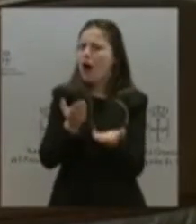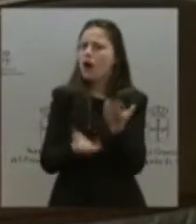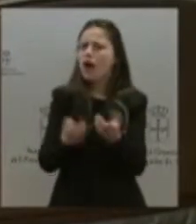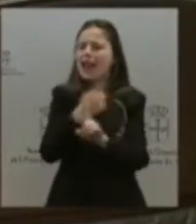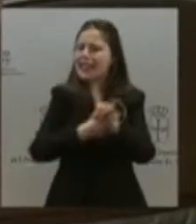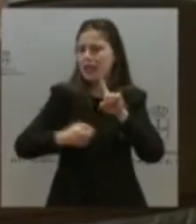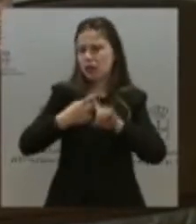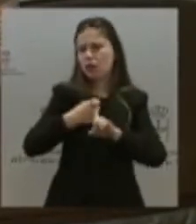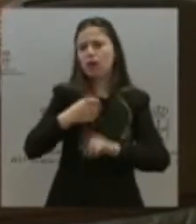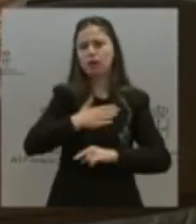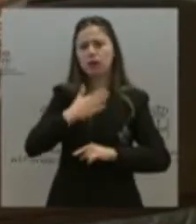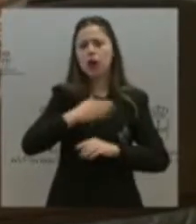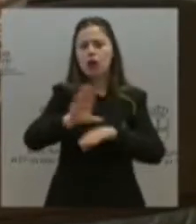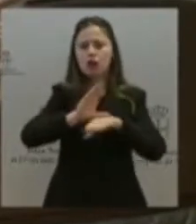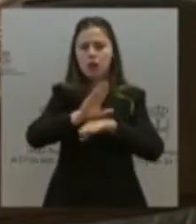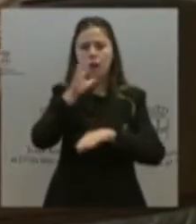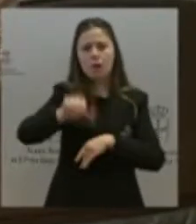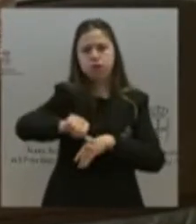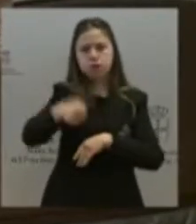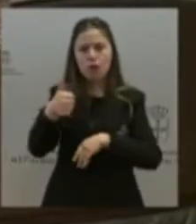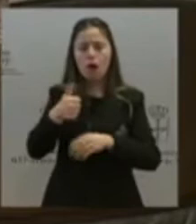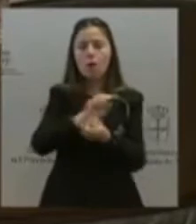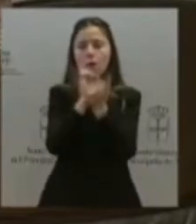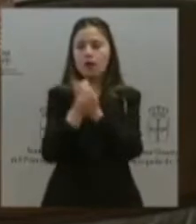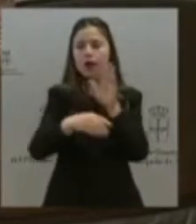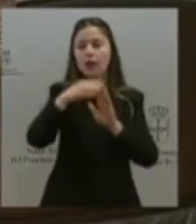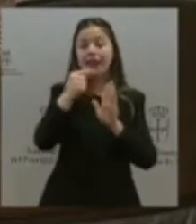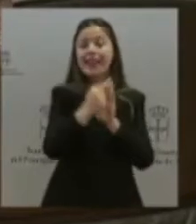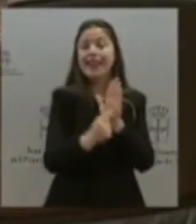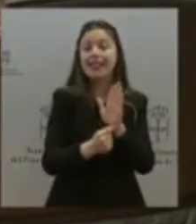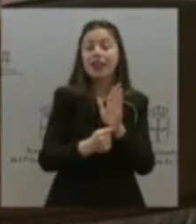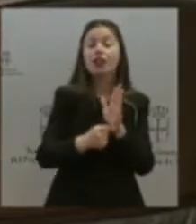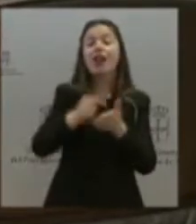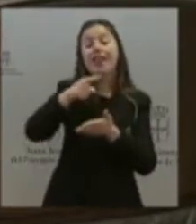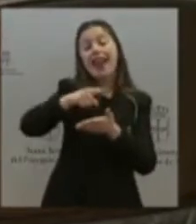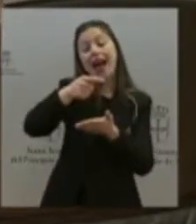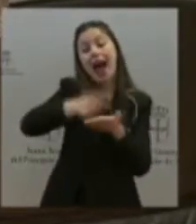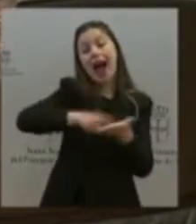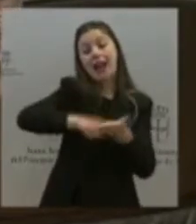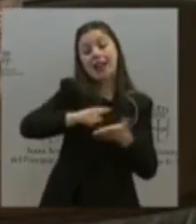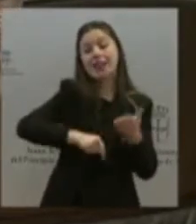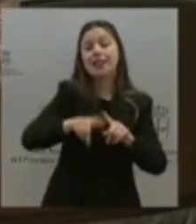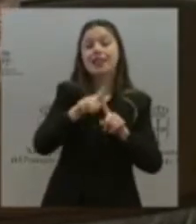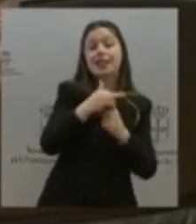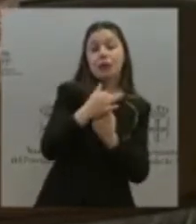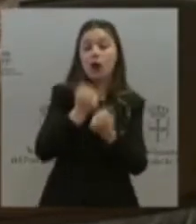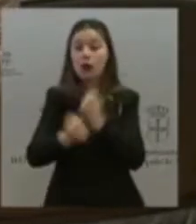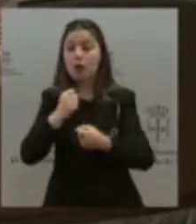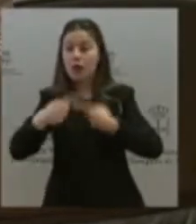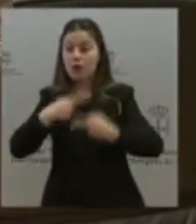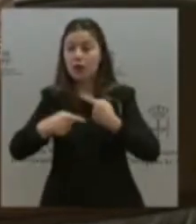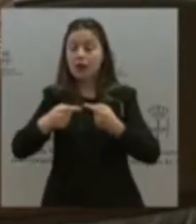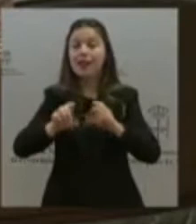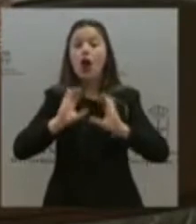aprueba la modificación de los criterios de la renta a las circunstancias económicas y familiares de las unidades de convivencia. Con lo cual, el compromiso